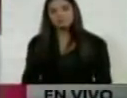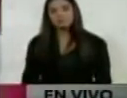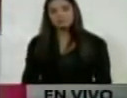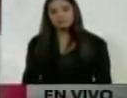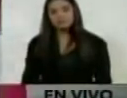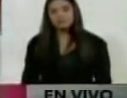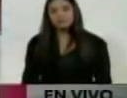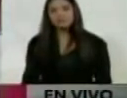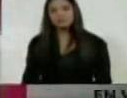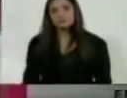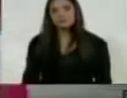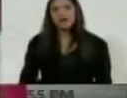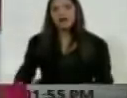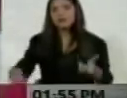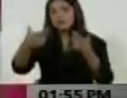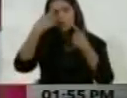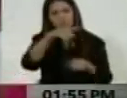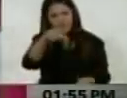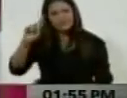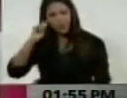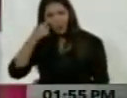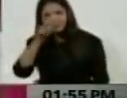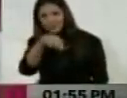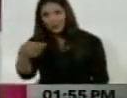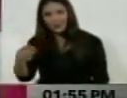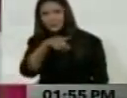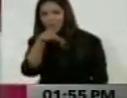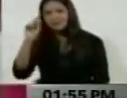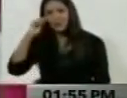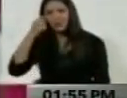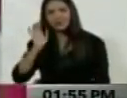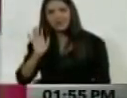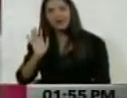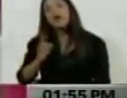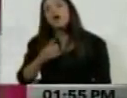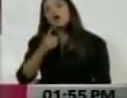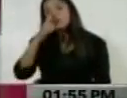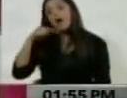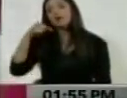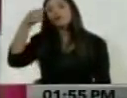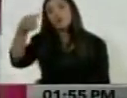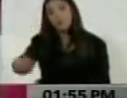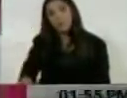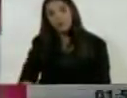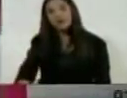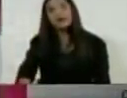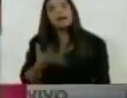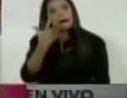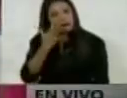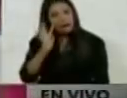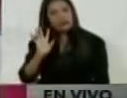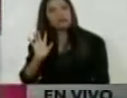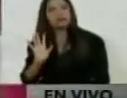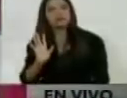a nuestro comandante Hugo Chávez, ustedes se acuerdan, ¿verdad? Y un año después, él cree que tiene,